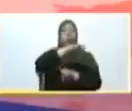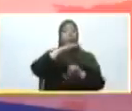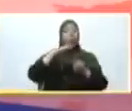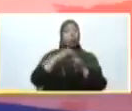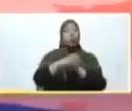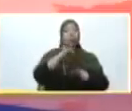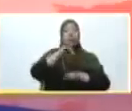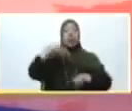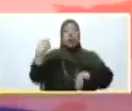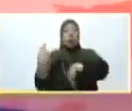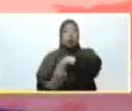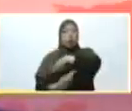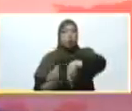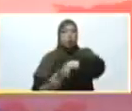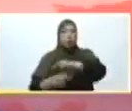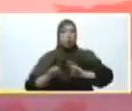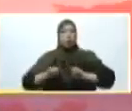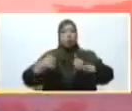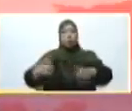refundada por la revolución en